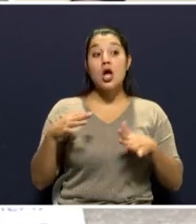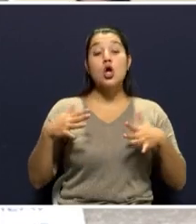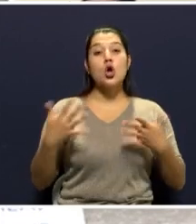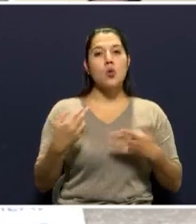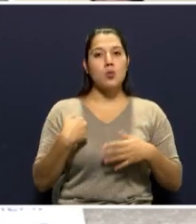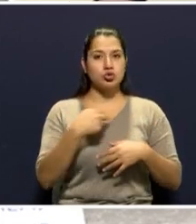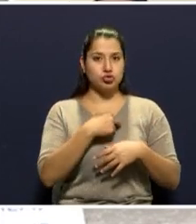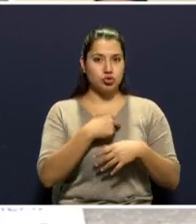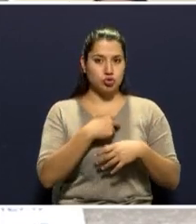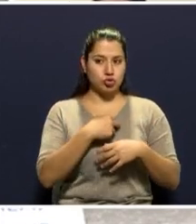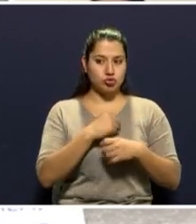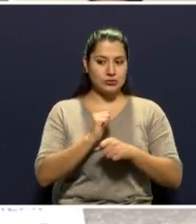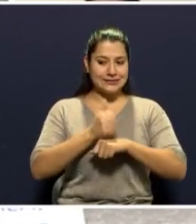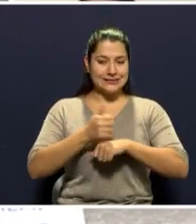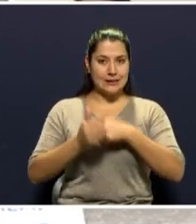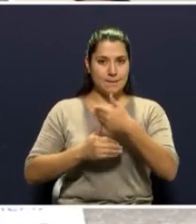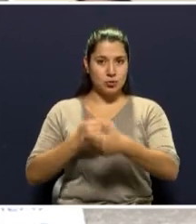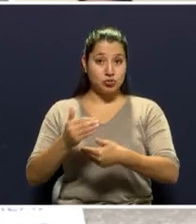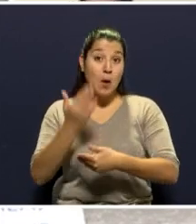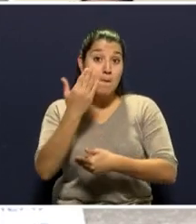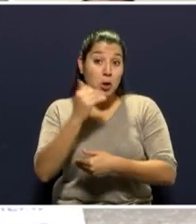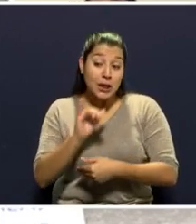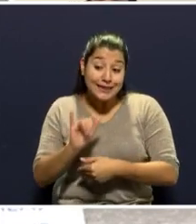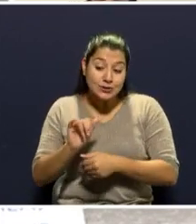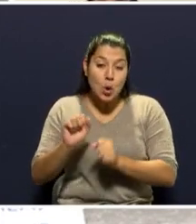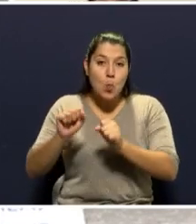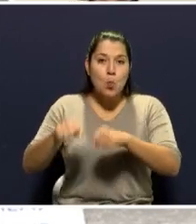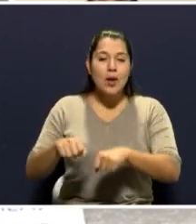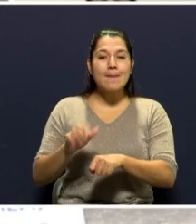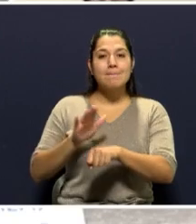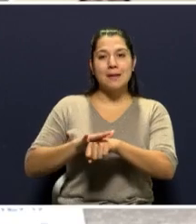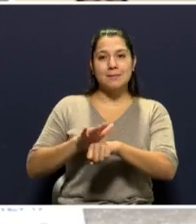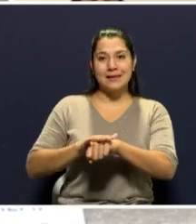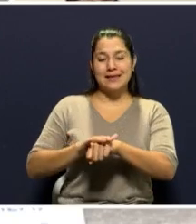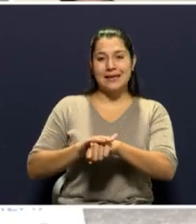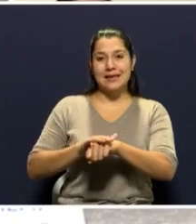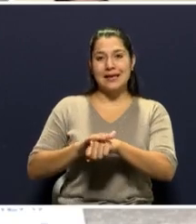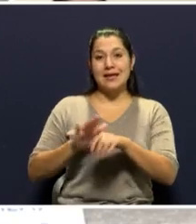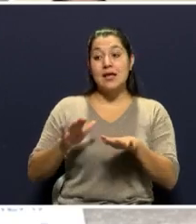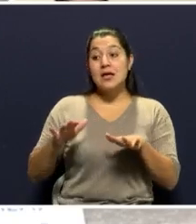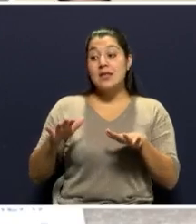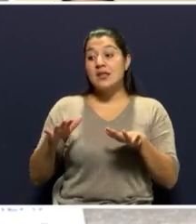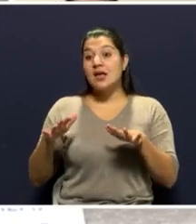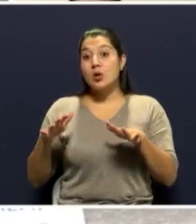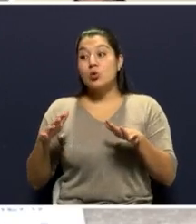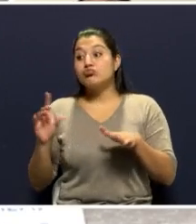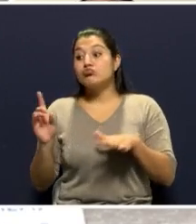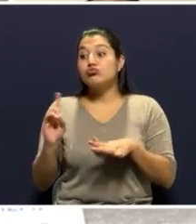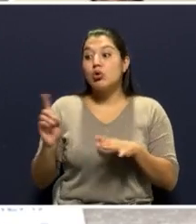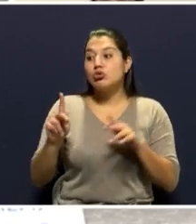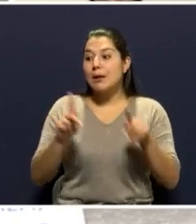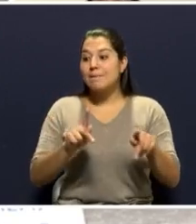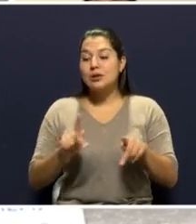eventualmente a proceder, porque eso nos puede dar un indicio de cómo está el comportamiento de asintomáticos